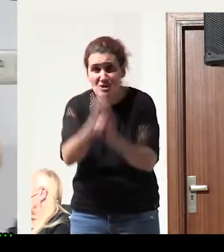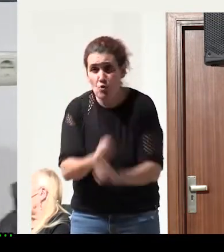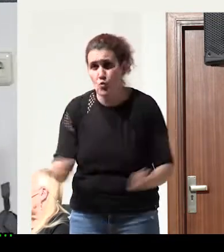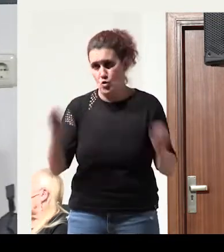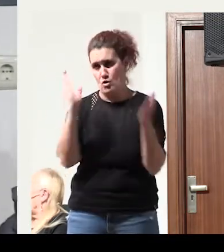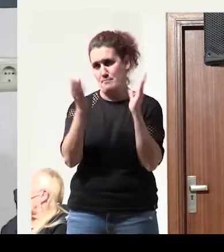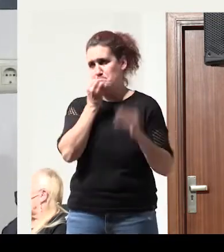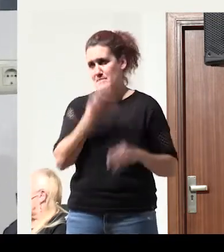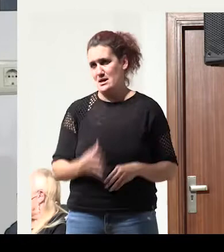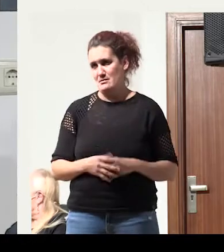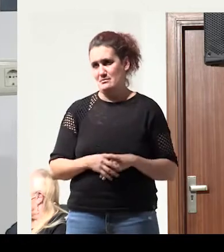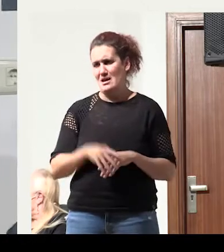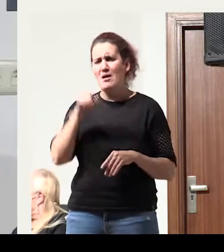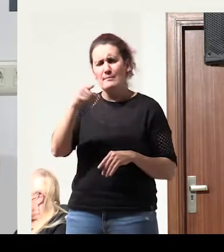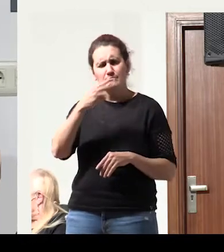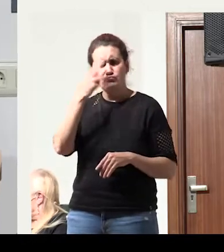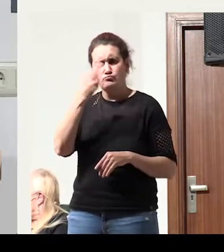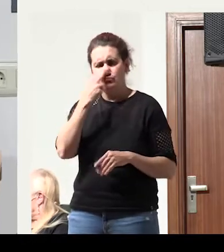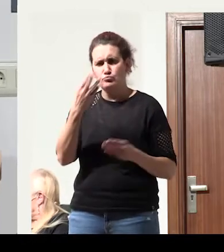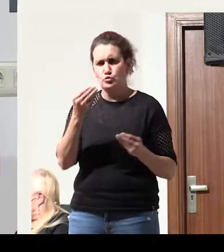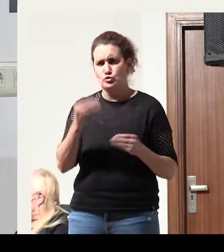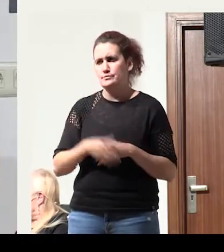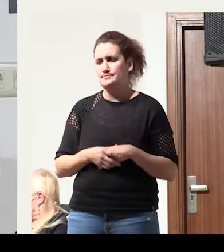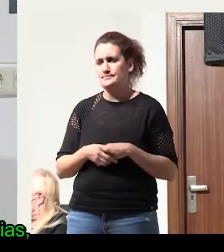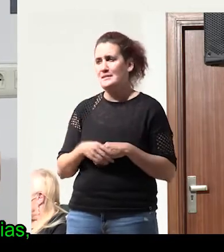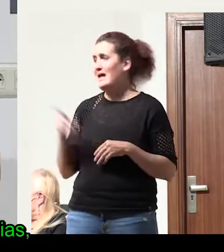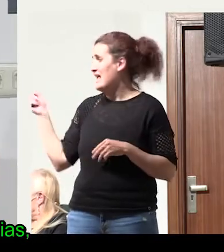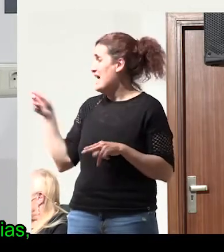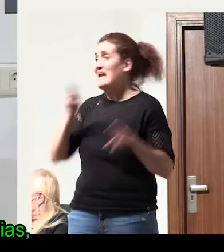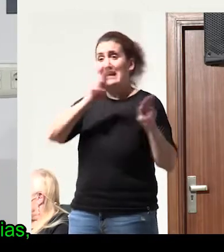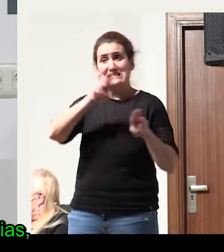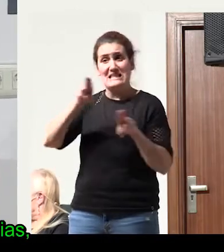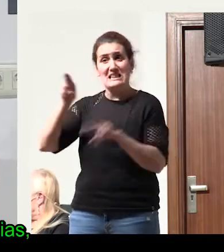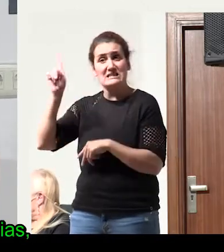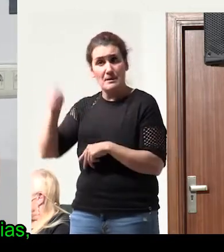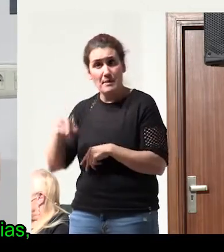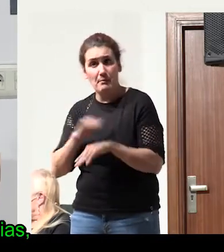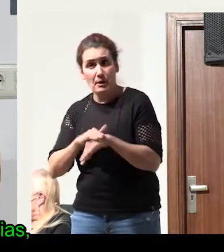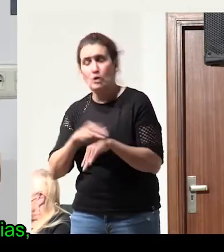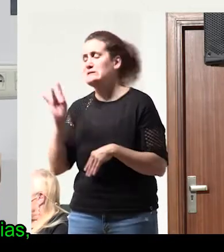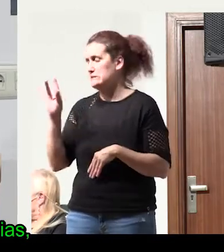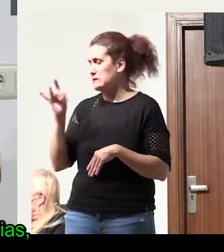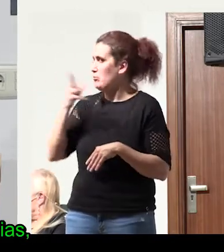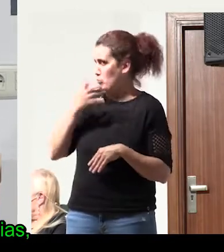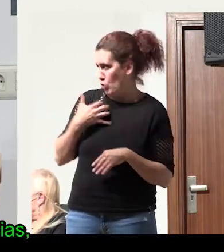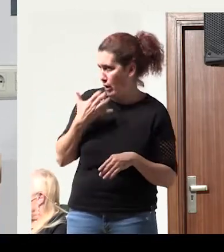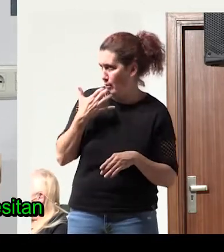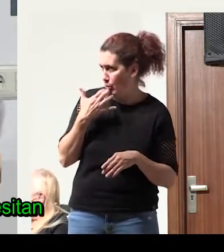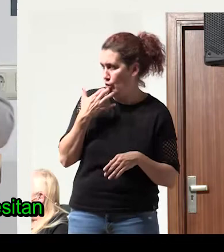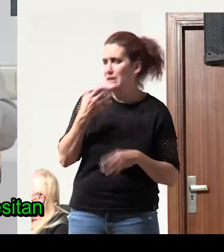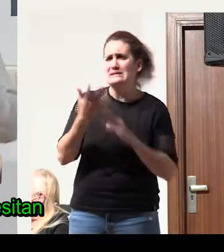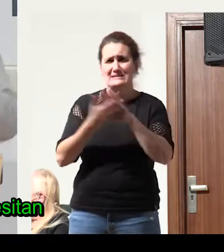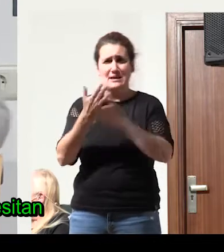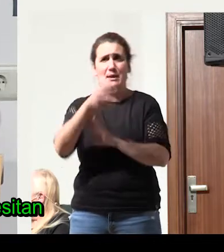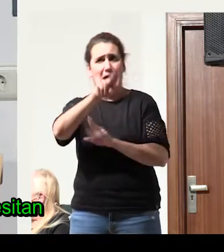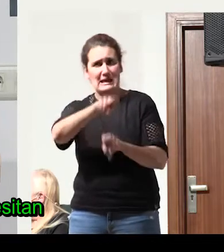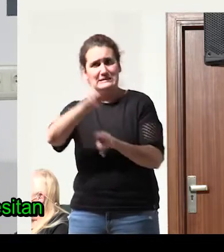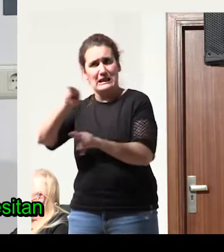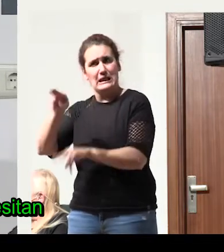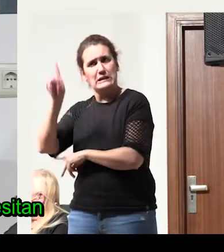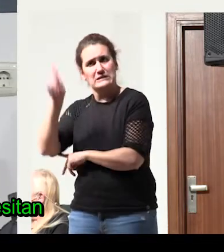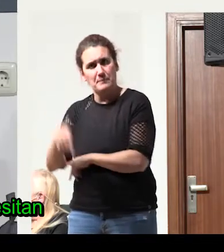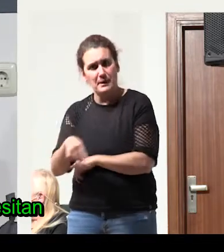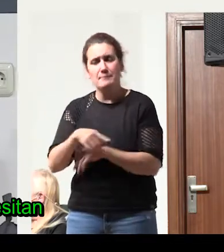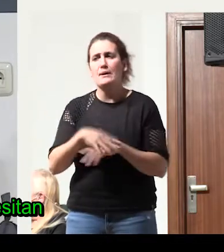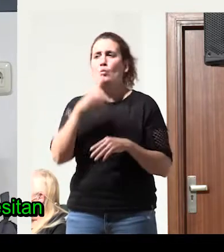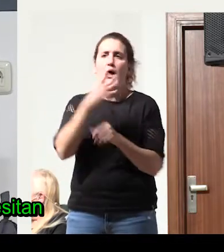interesa mucho. O sea, ¿cómo? En las residencias, perdona, también, ¿no, Mariluz? O las residencias, claro. Por ejemplo. Se habla de las residencias y entonces se dice, bueno, aparte de que se